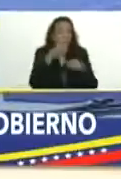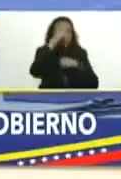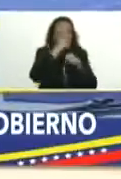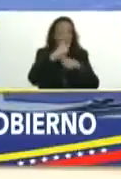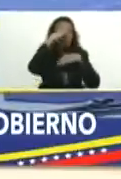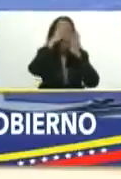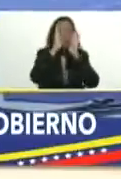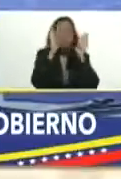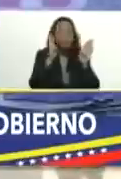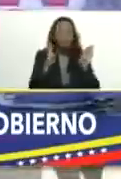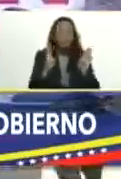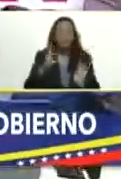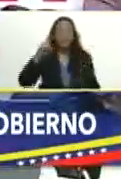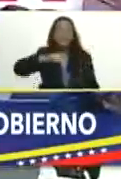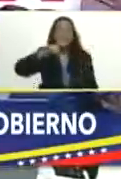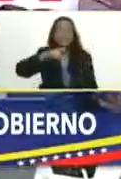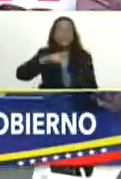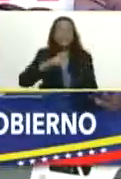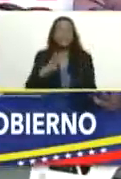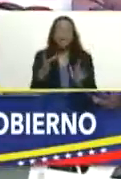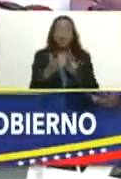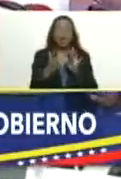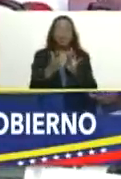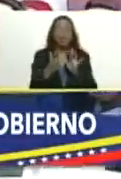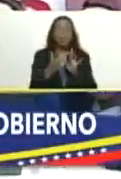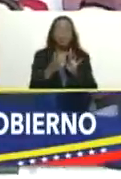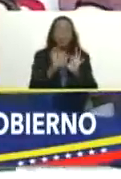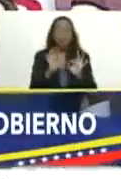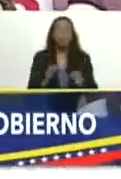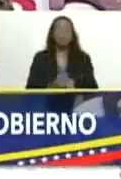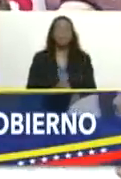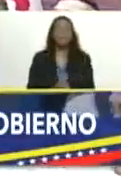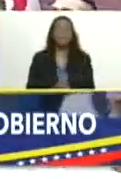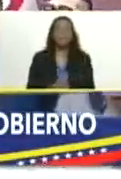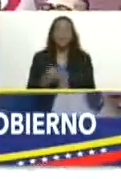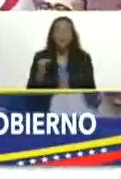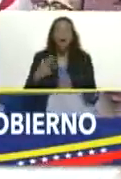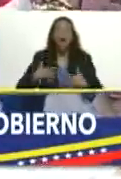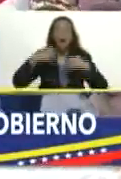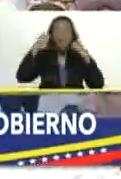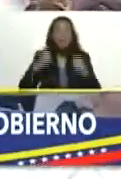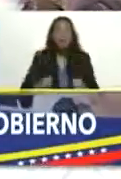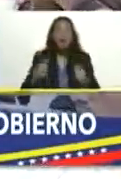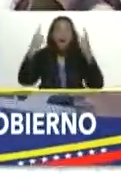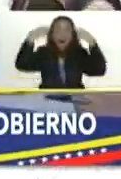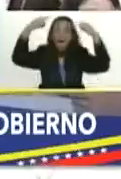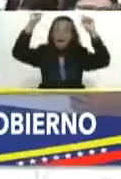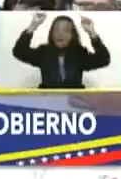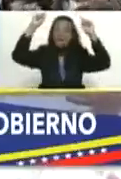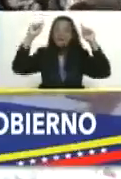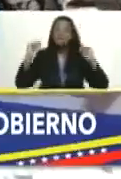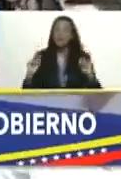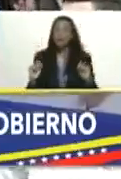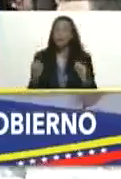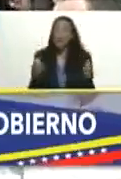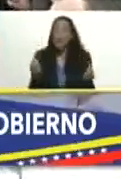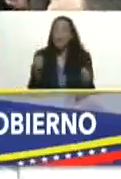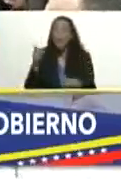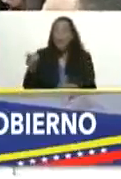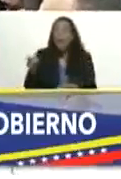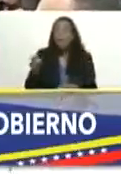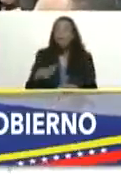representaba una necesidad y además tenía garantía de éxito porque se iba a basar